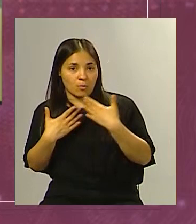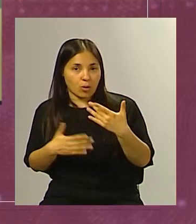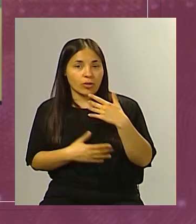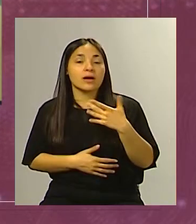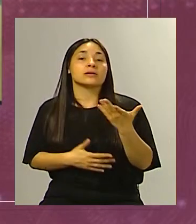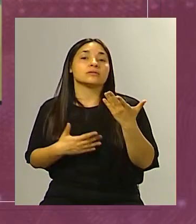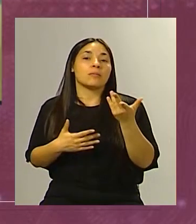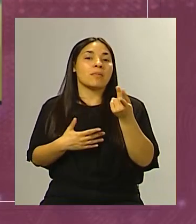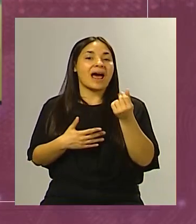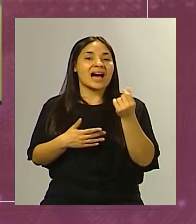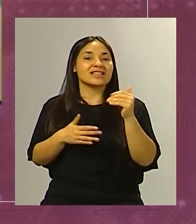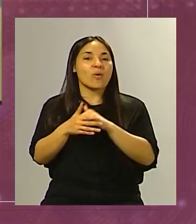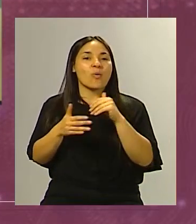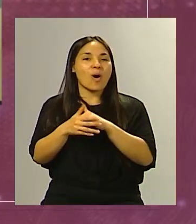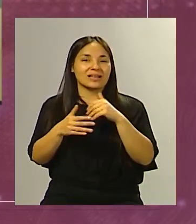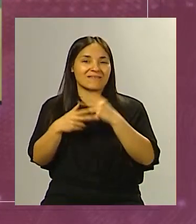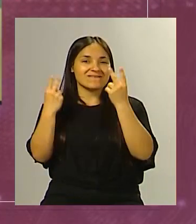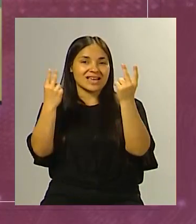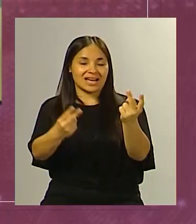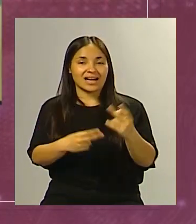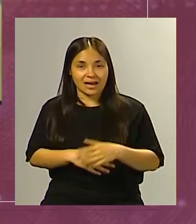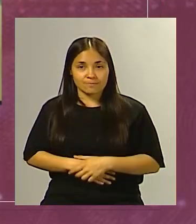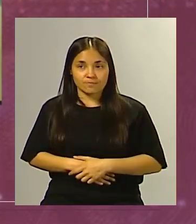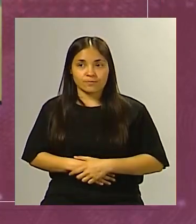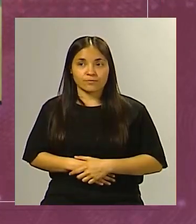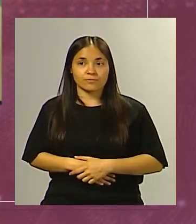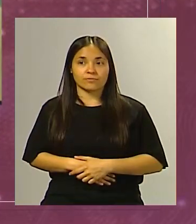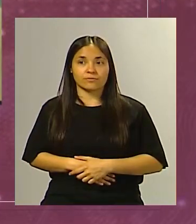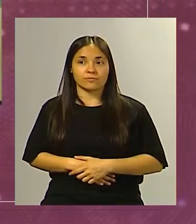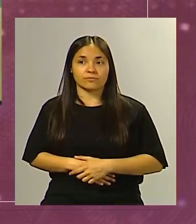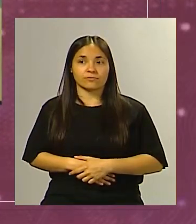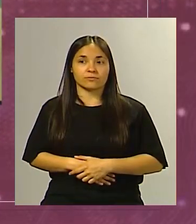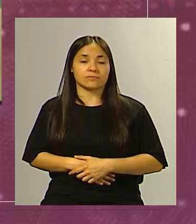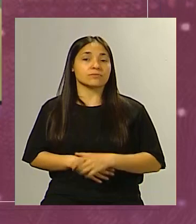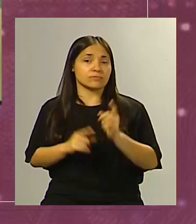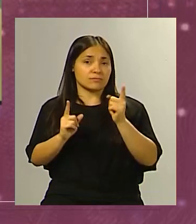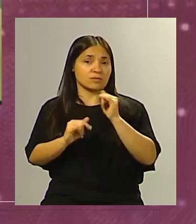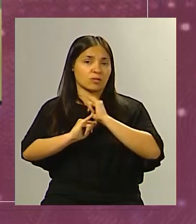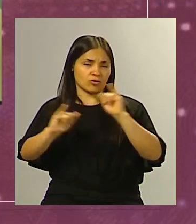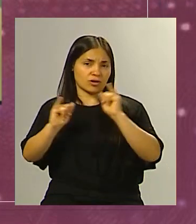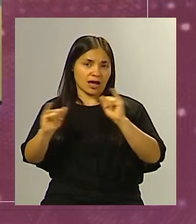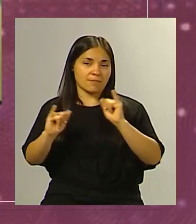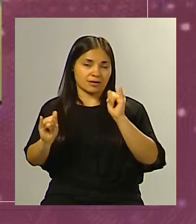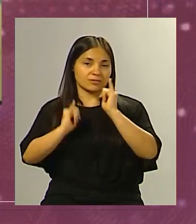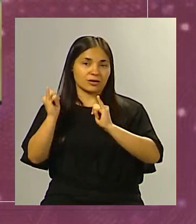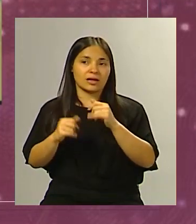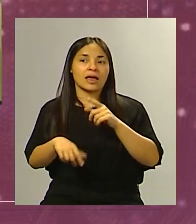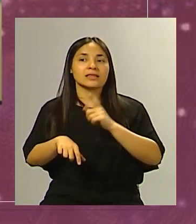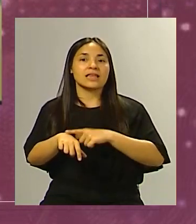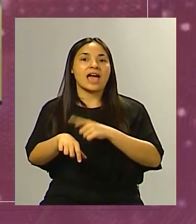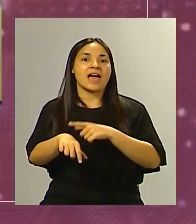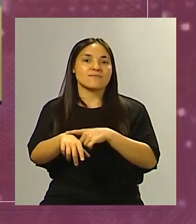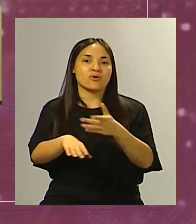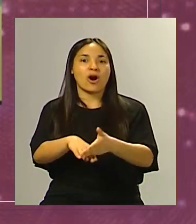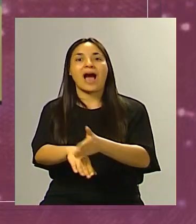cuota, juntar la plata y llevarse la plata al viaje. Y sobre todo lo que hemos estado hablando durante todo el programa, que es el tiempo en cuanto